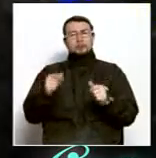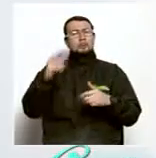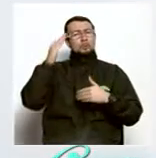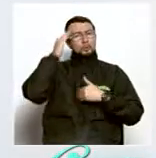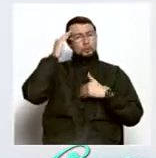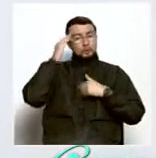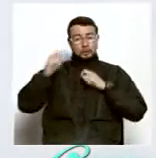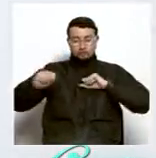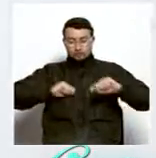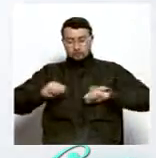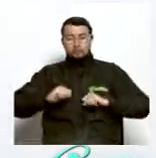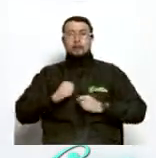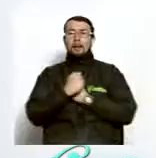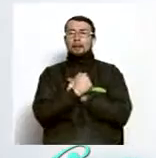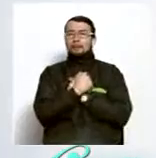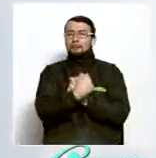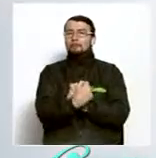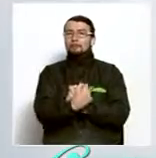amor.